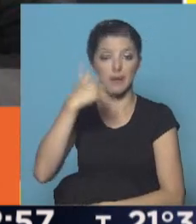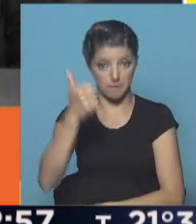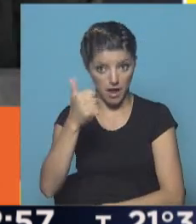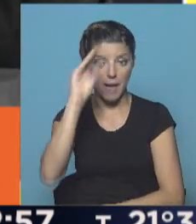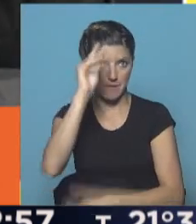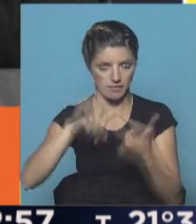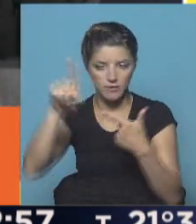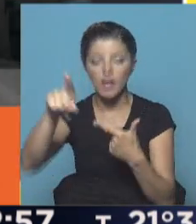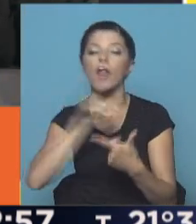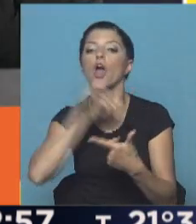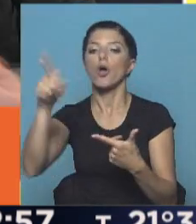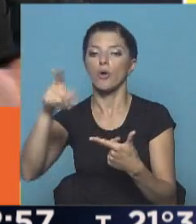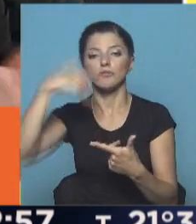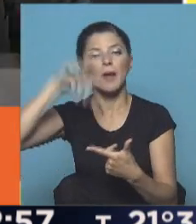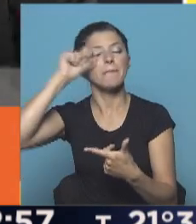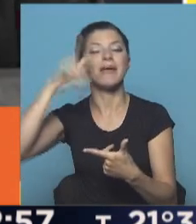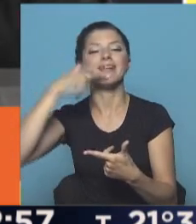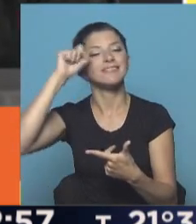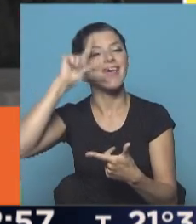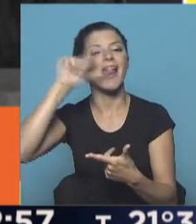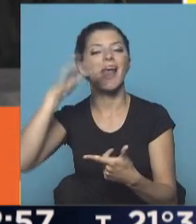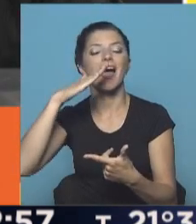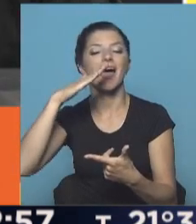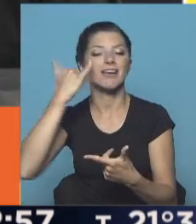contra la que se hizo contra Mel Zelaya en Honduras o contra